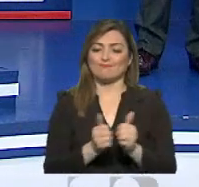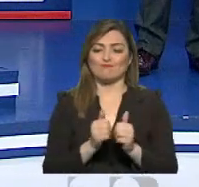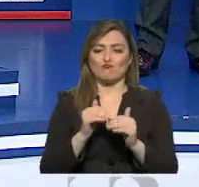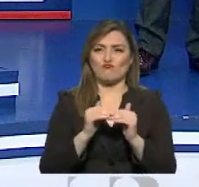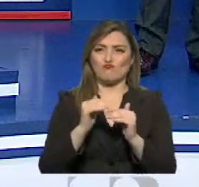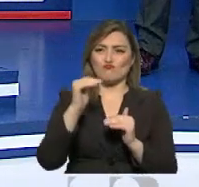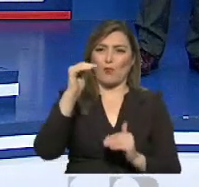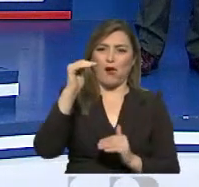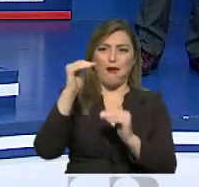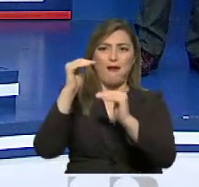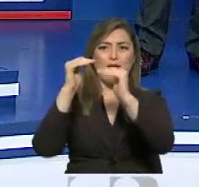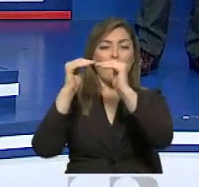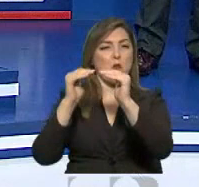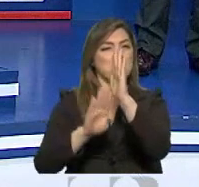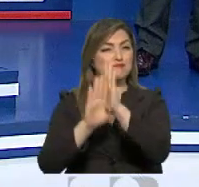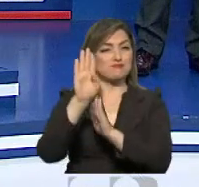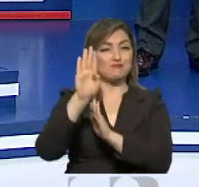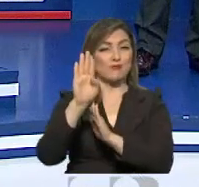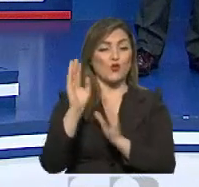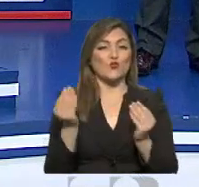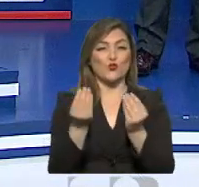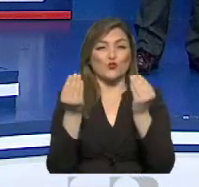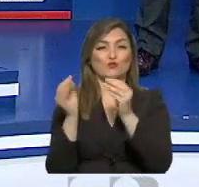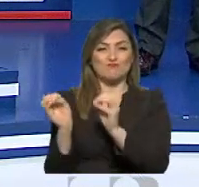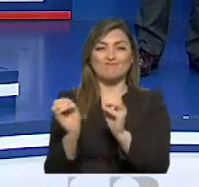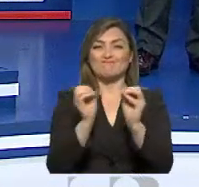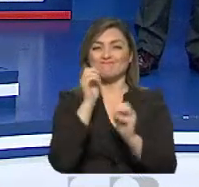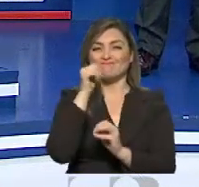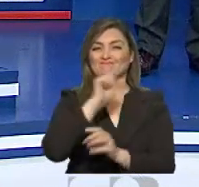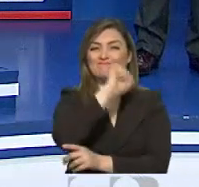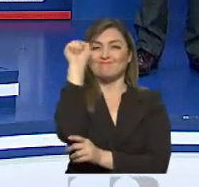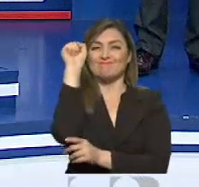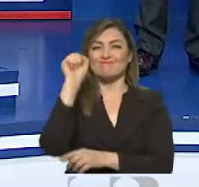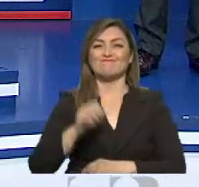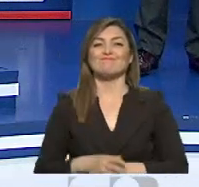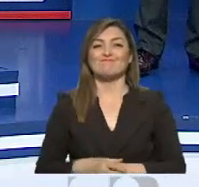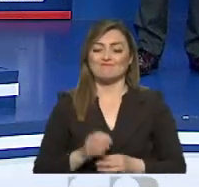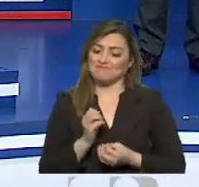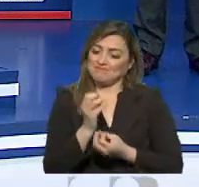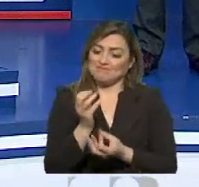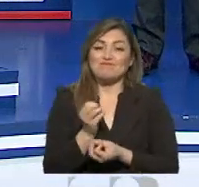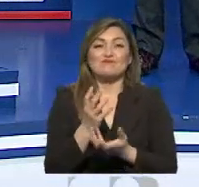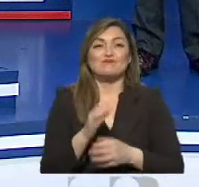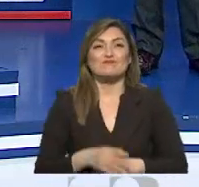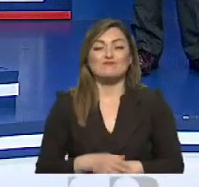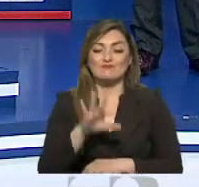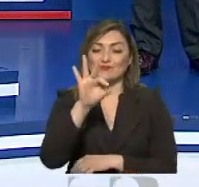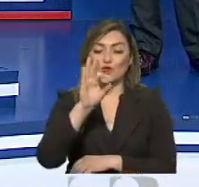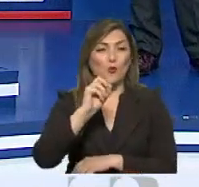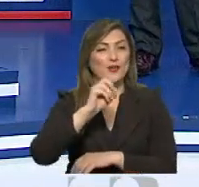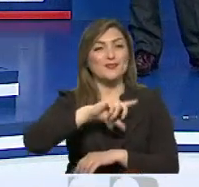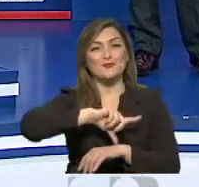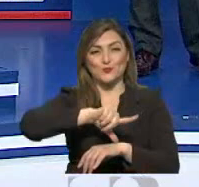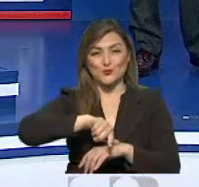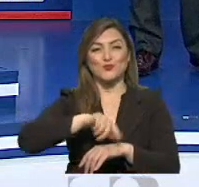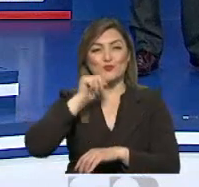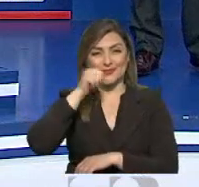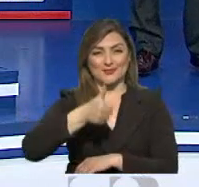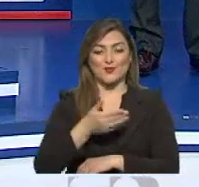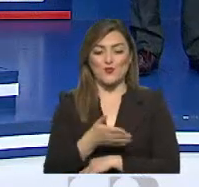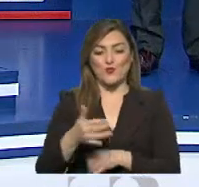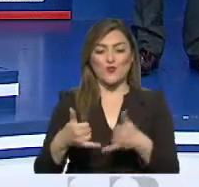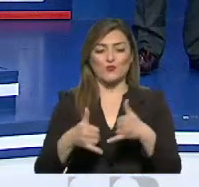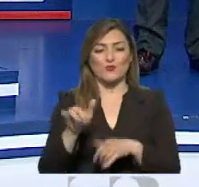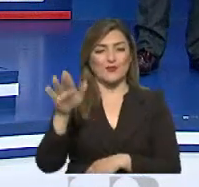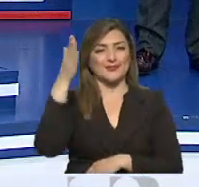categoría, juventud y orden para poder ganar mañana. Hay que expresarlo eso en 90 minutos en el campo de juego. Usted sabe